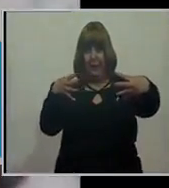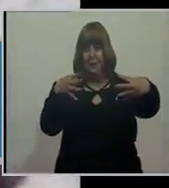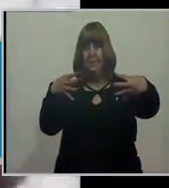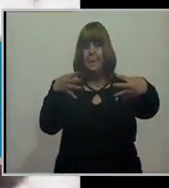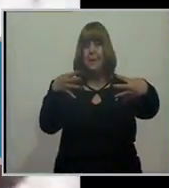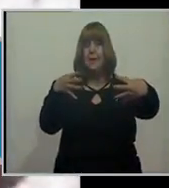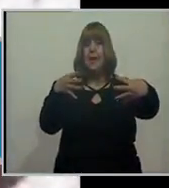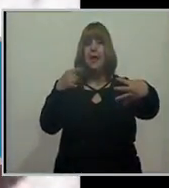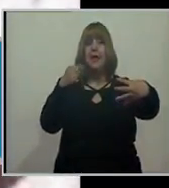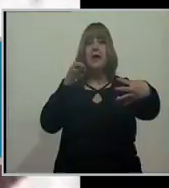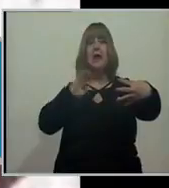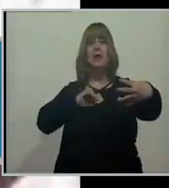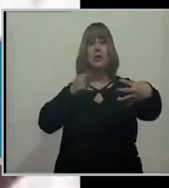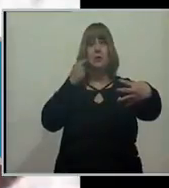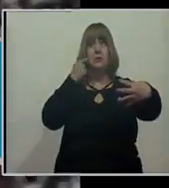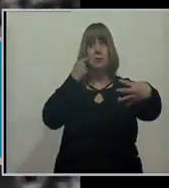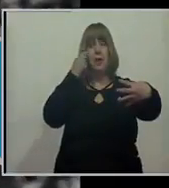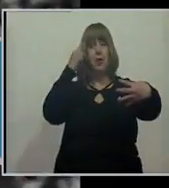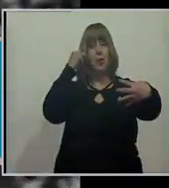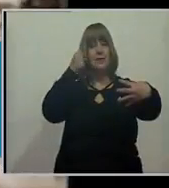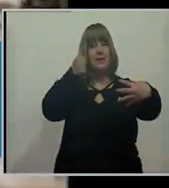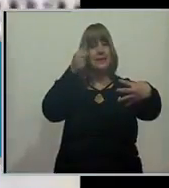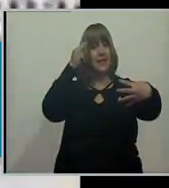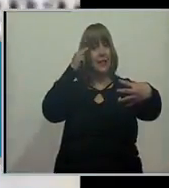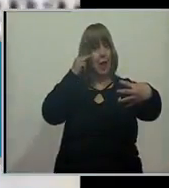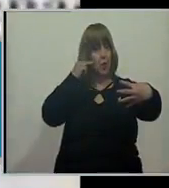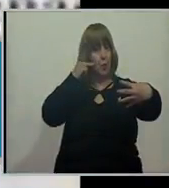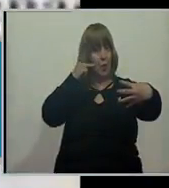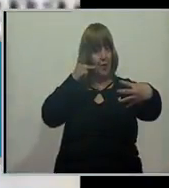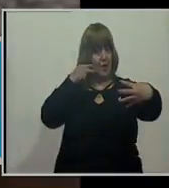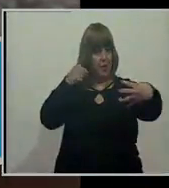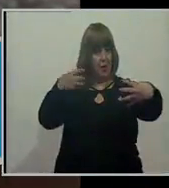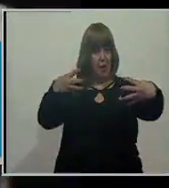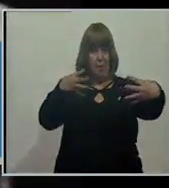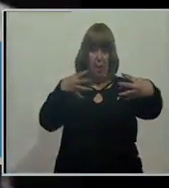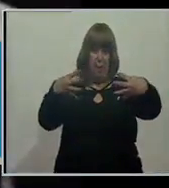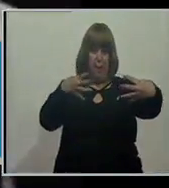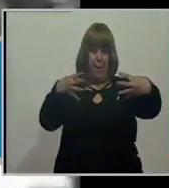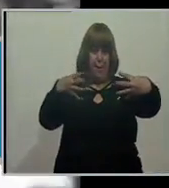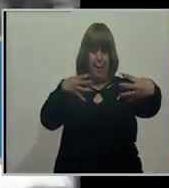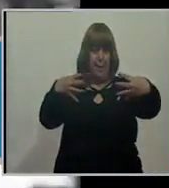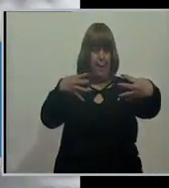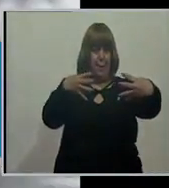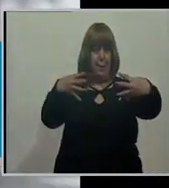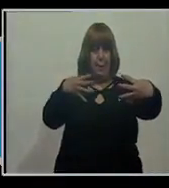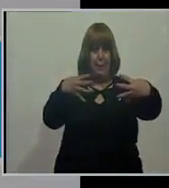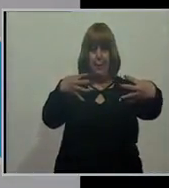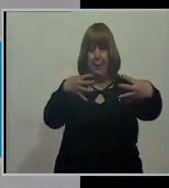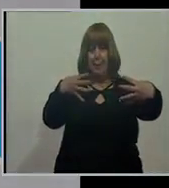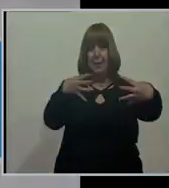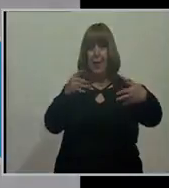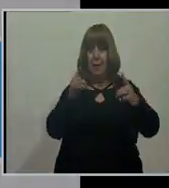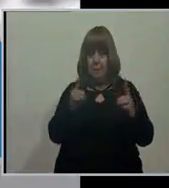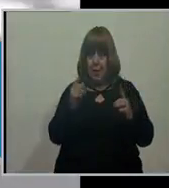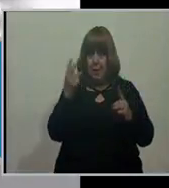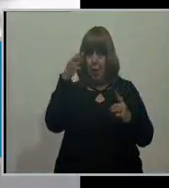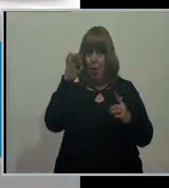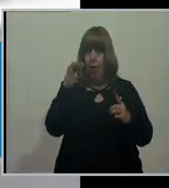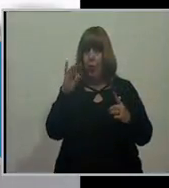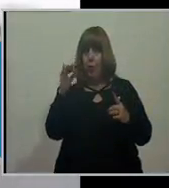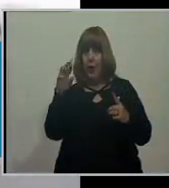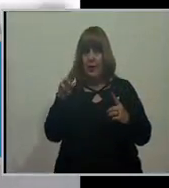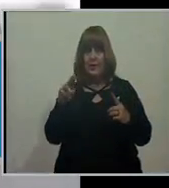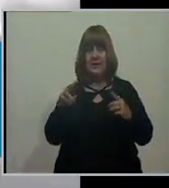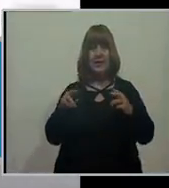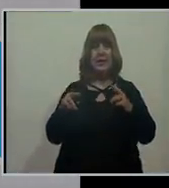su punto más alto el enfrentamiento entre ellos por las eliminatorias. Se enfrentaron justamente en el repechaje Honduras y El Salvador. Hubo